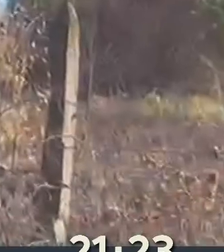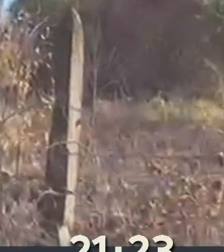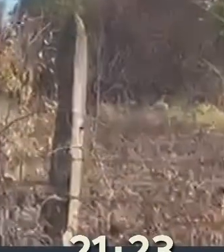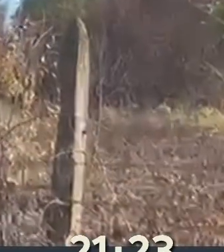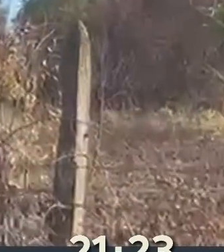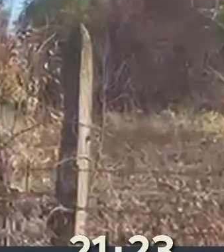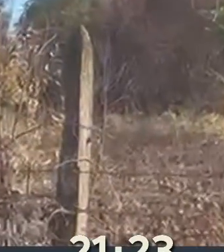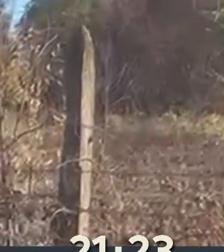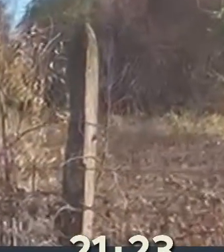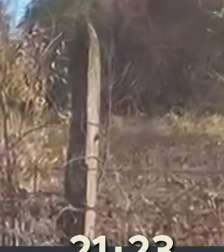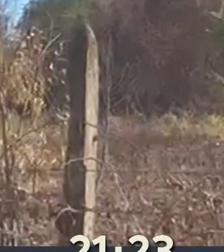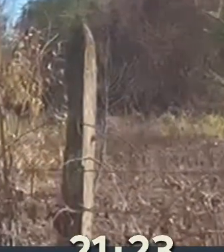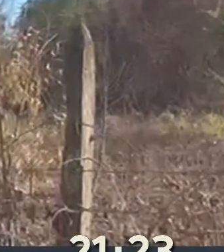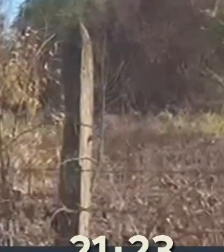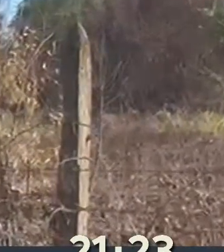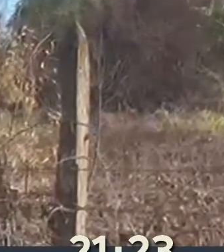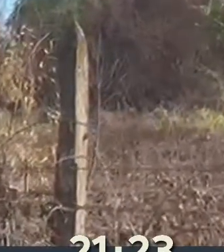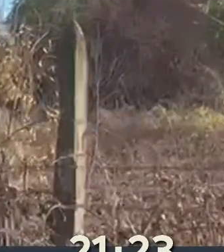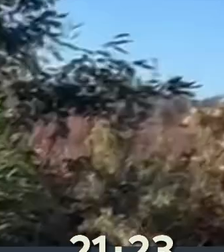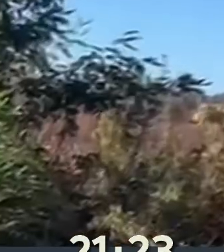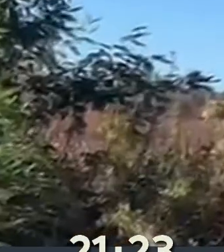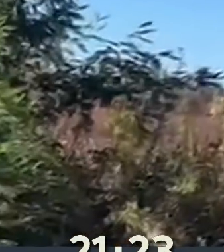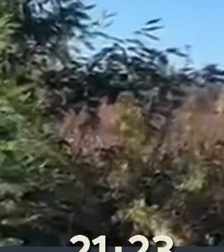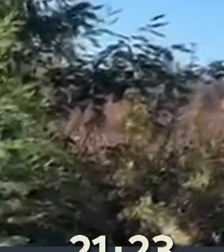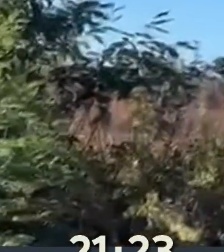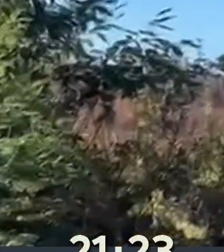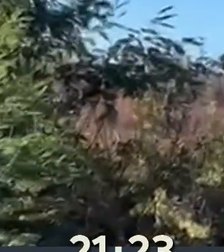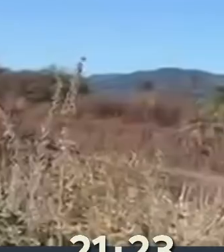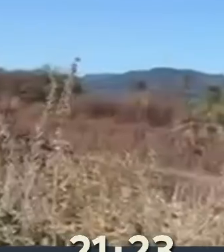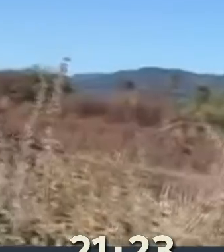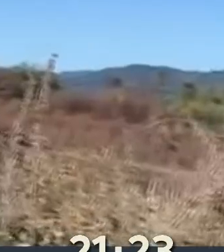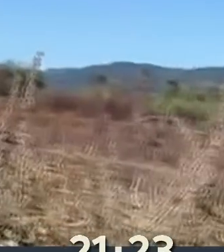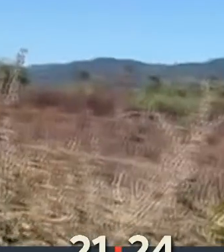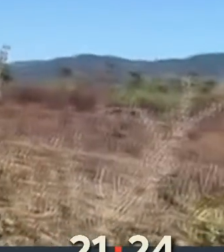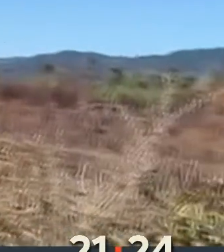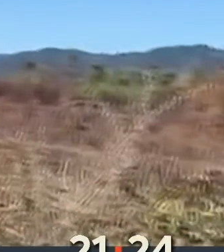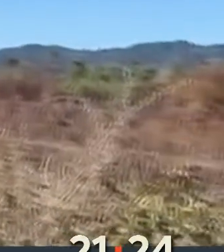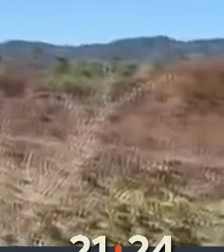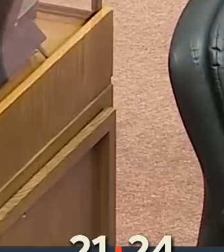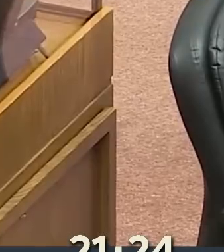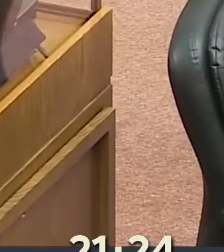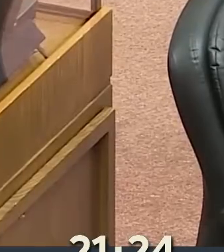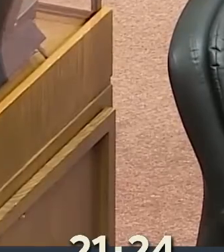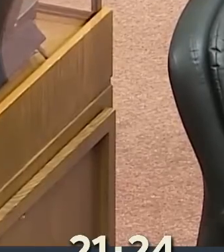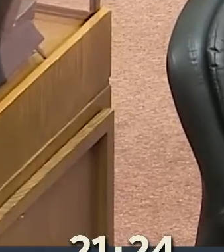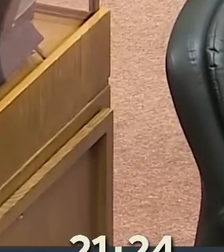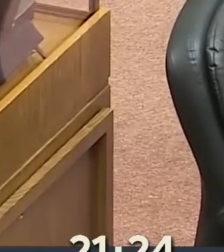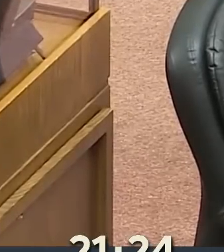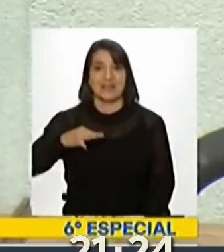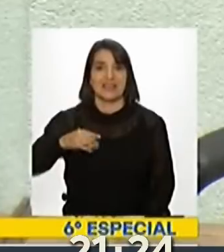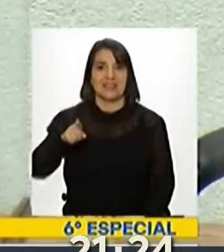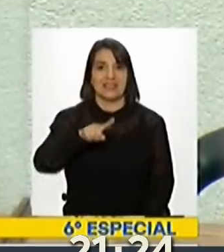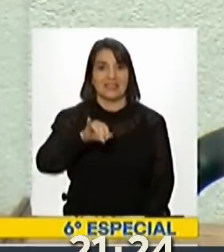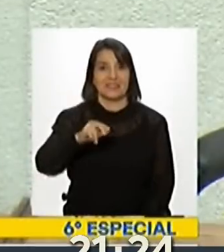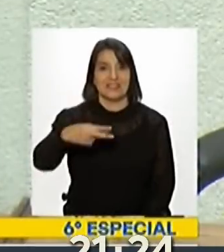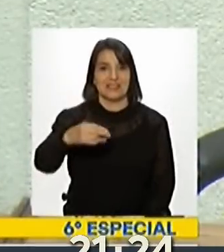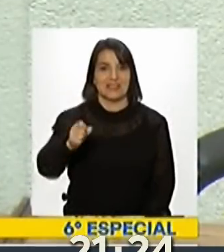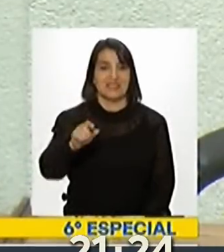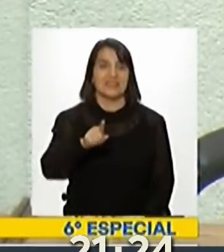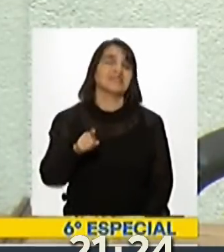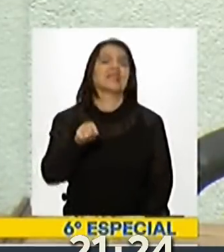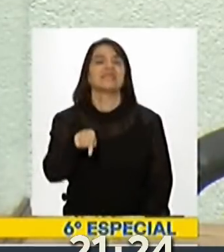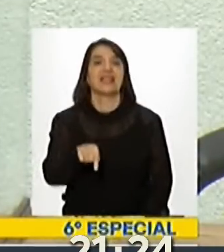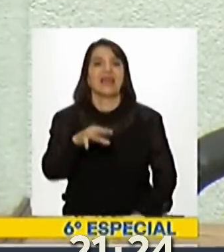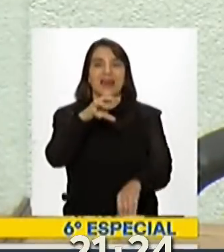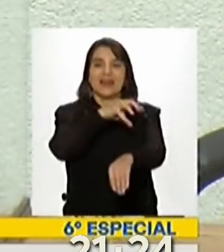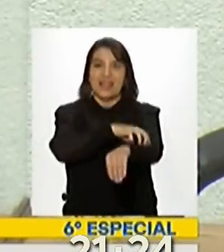el atentado en la visita de Siches a Temucuicui y la polémica en torno al concepto Hualmapu fueron parte del debate. La región que represento